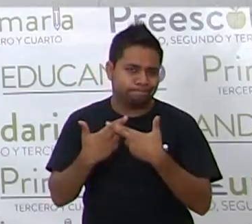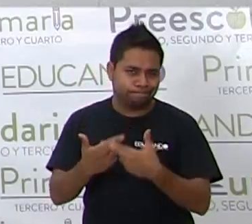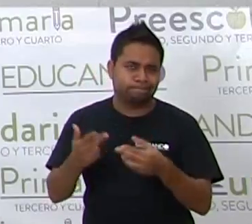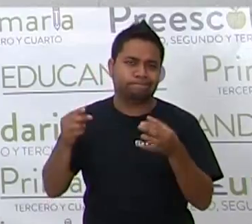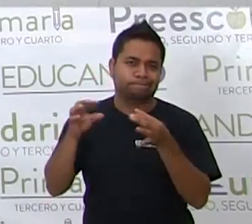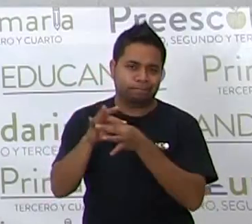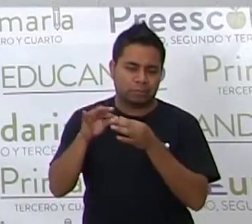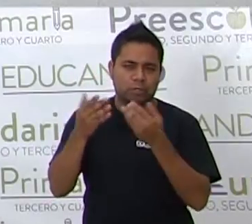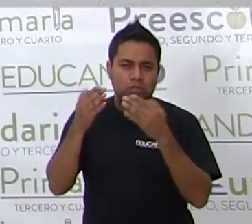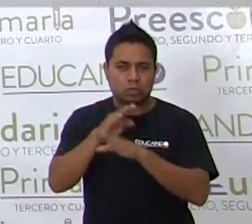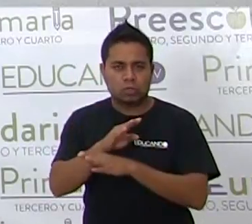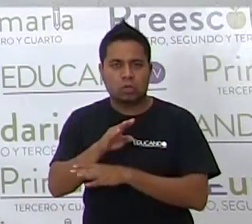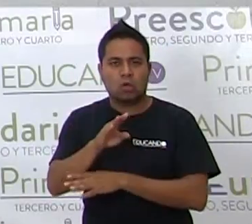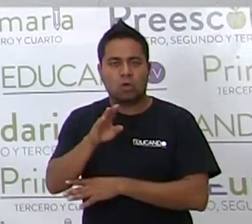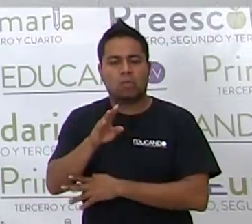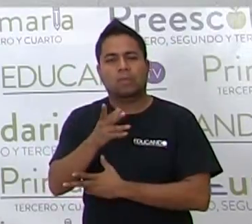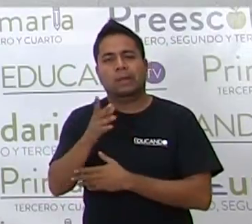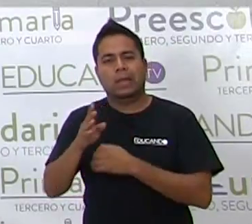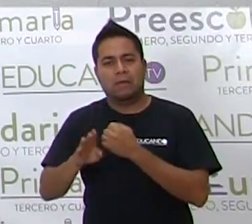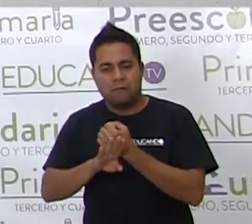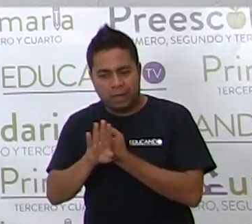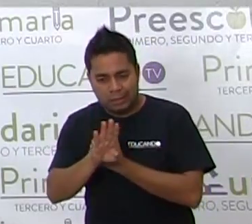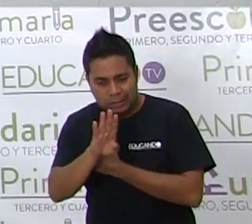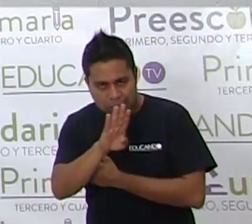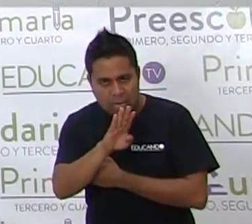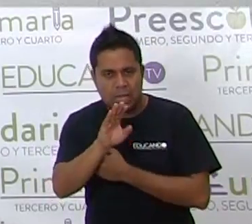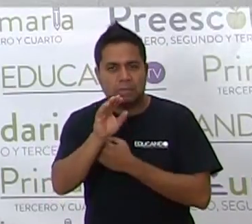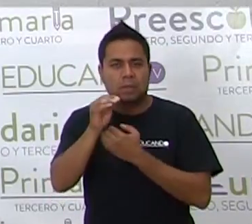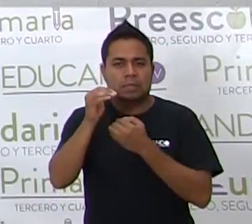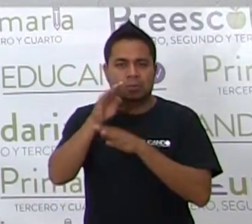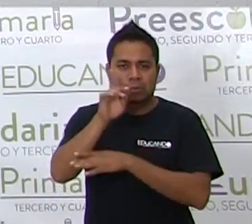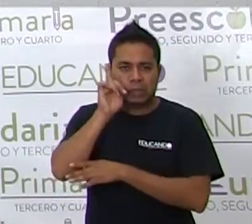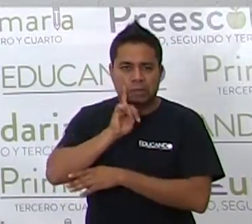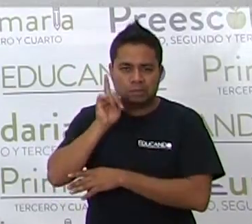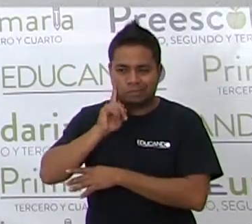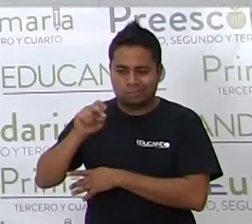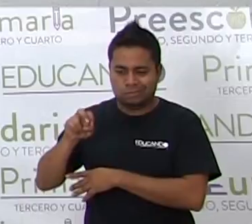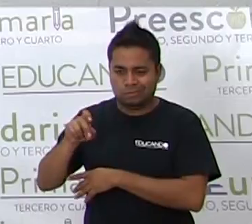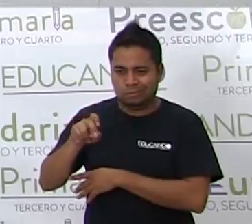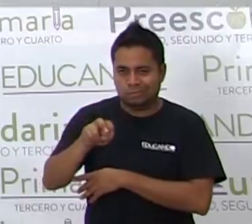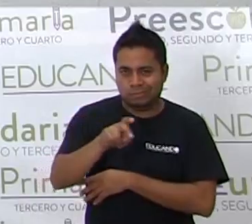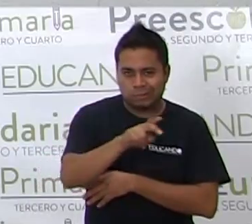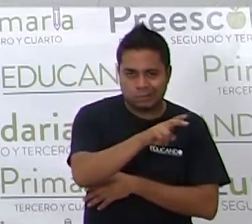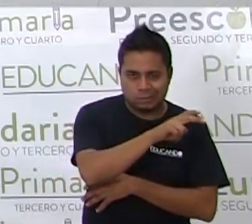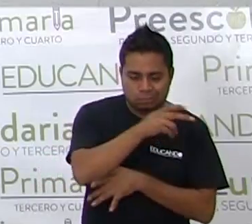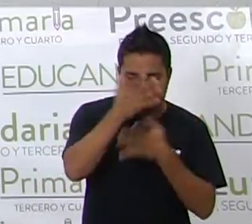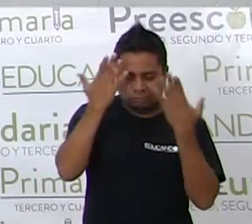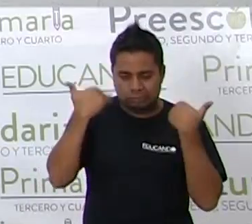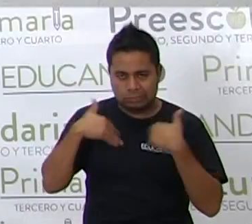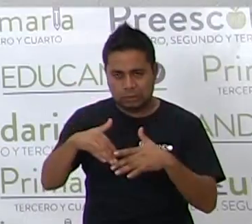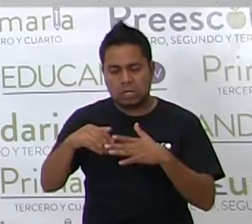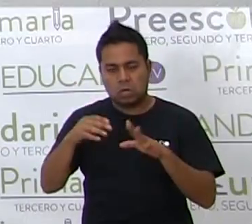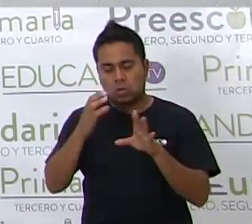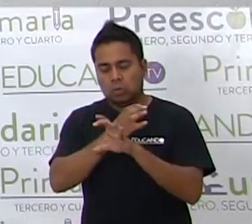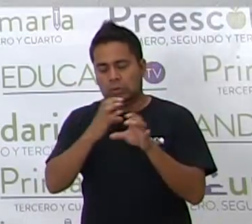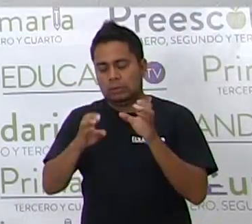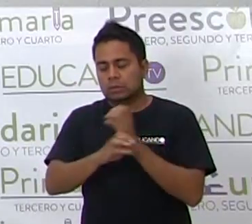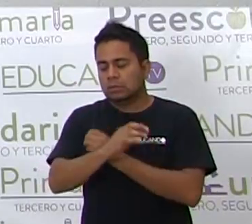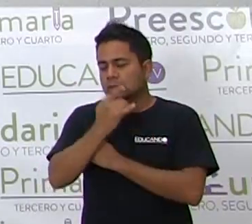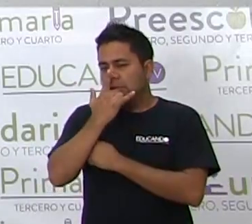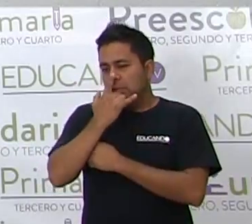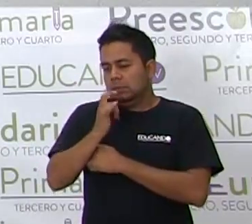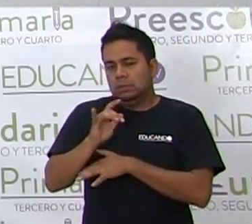sobre fantasmas, sobre la matlacigua, sobre muchas cosas extrañas, las cuales, créeme, estas